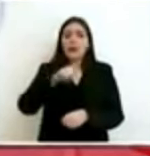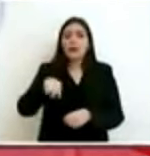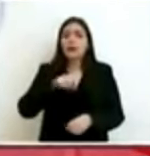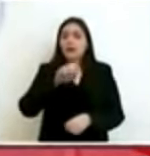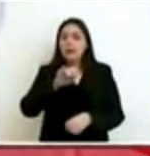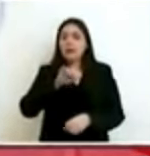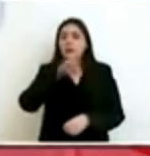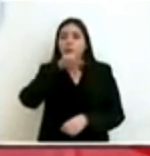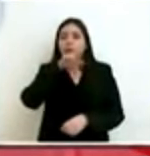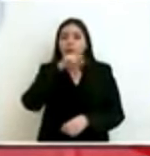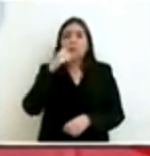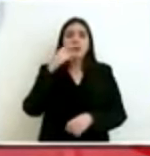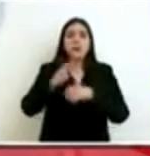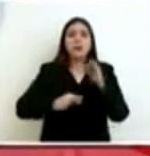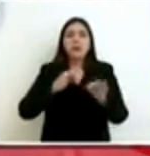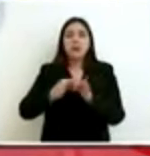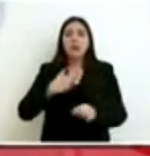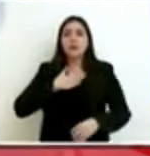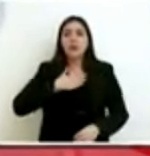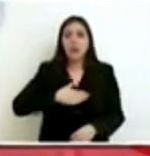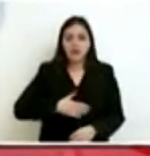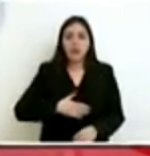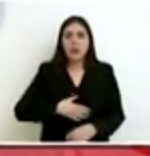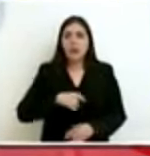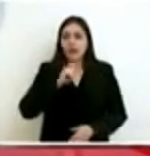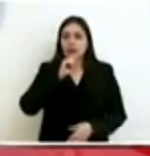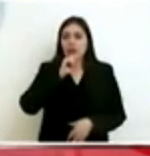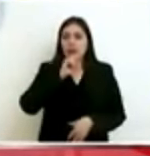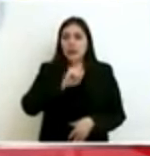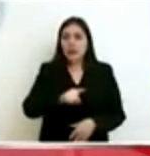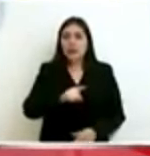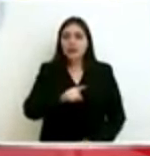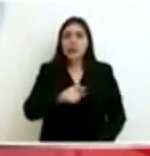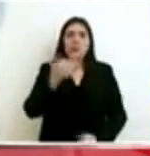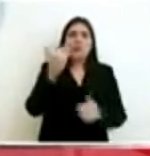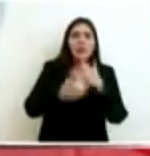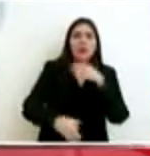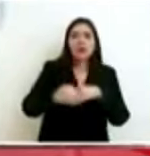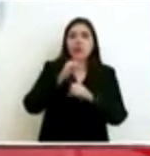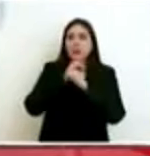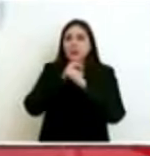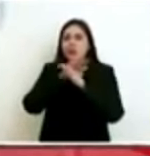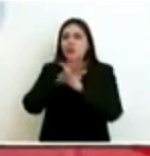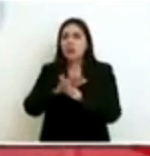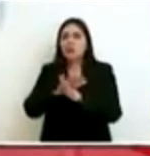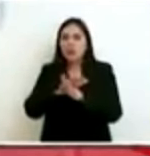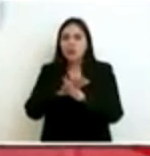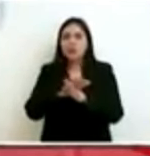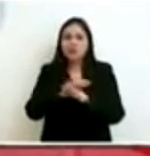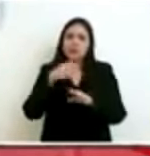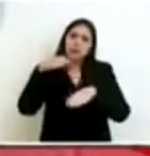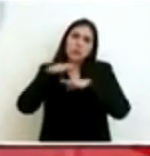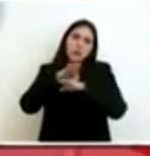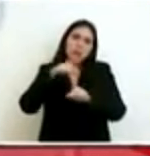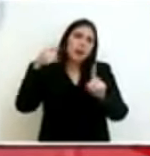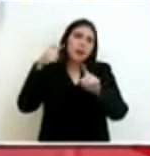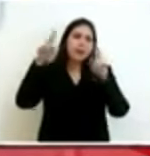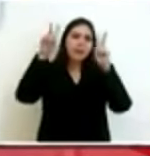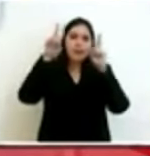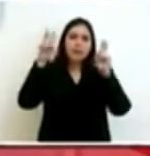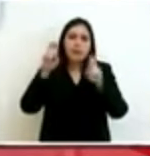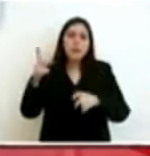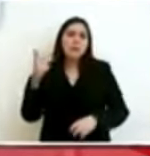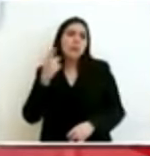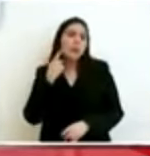la preocupación por la justicia, pero también en la desinformación, en intereses políticos, en